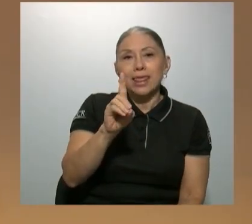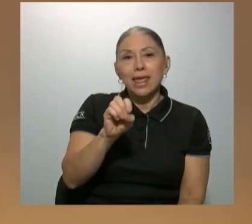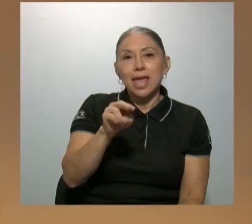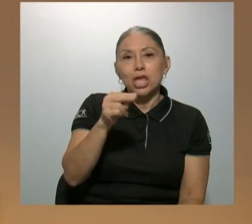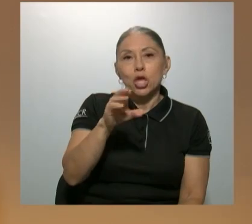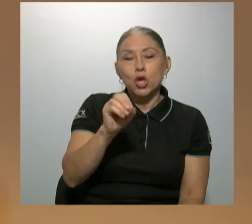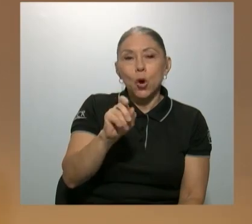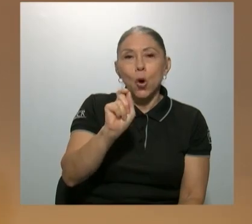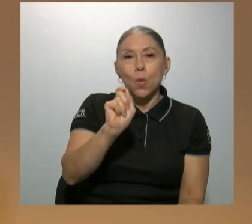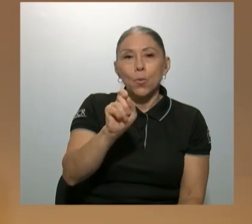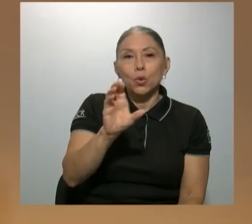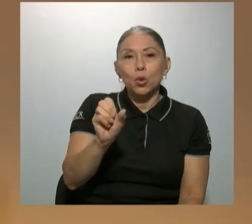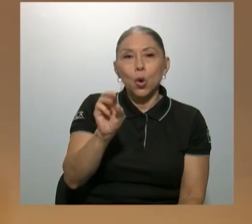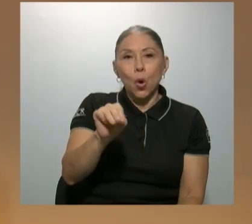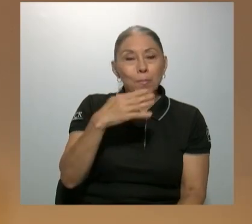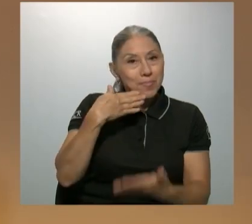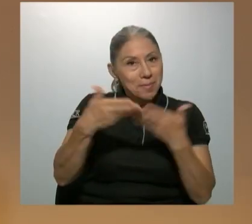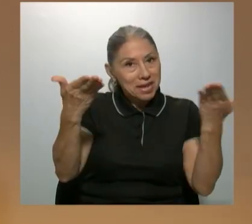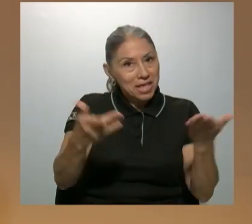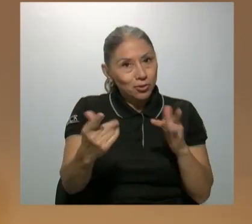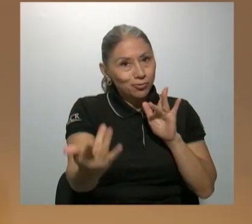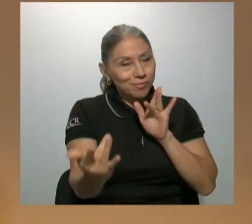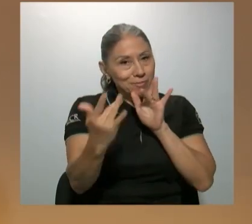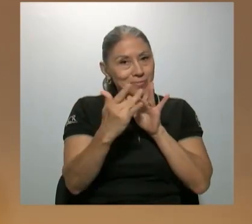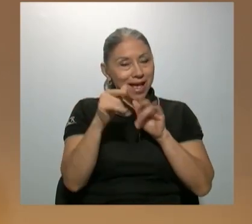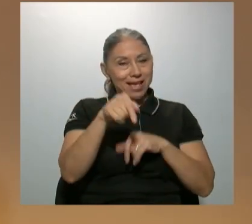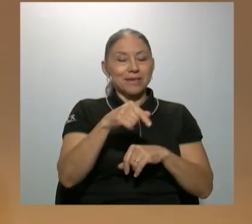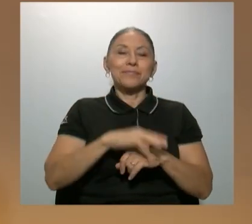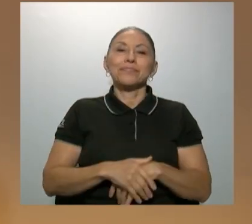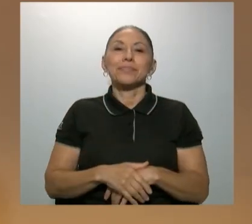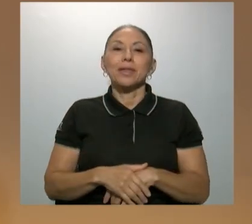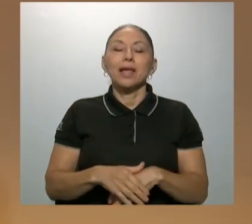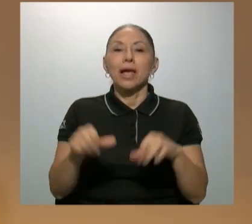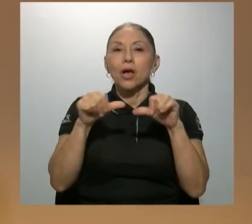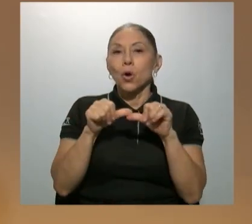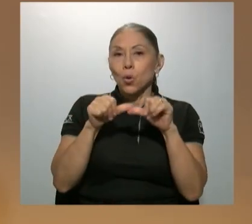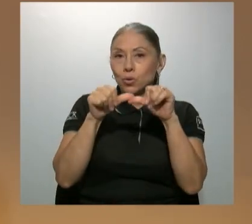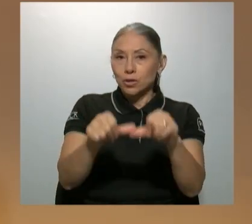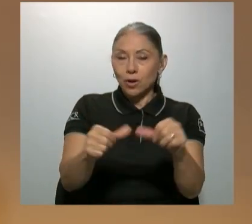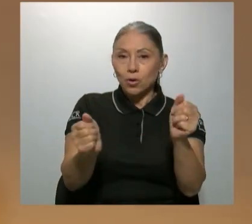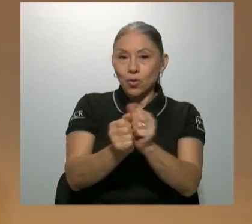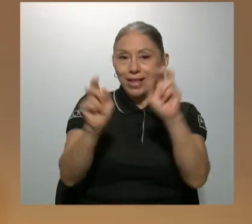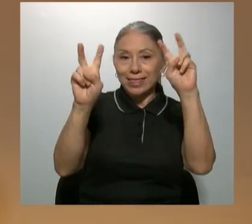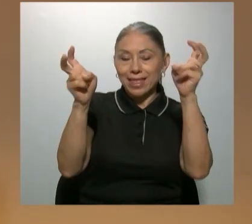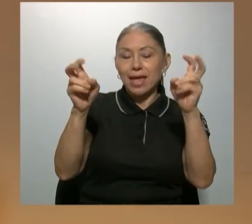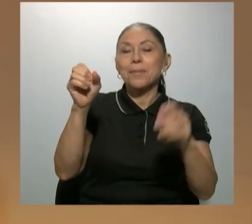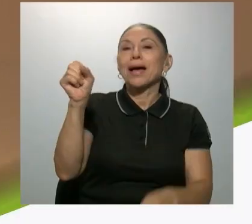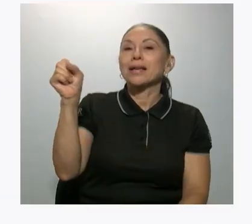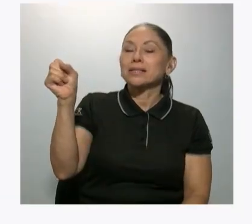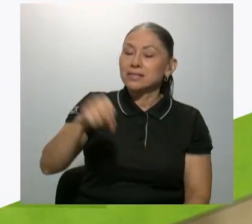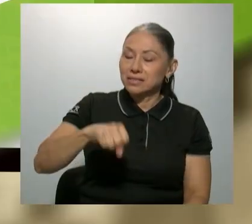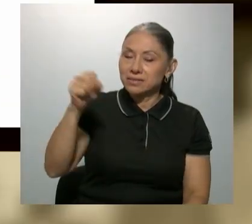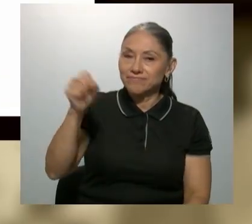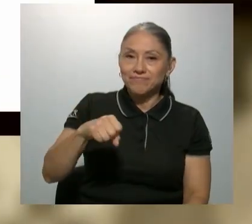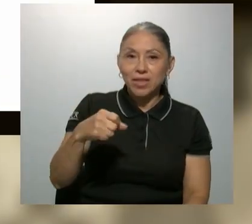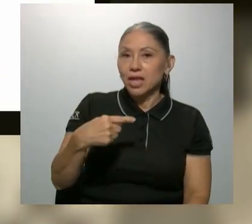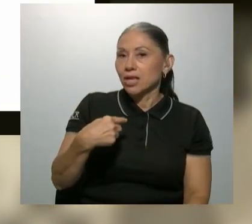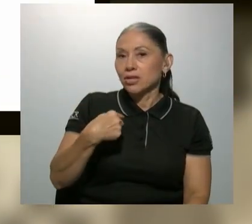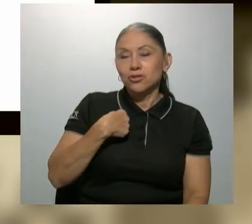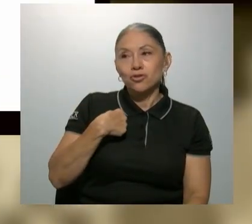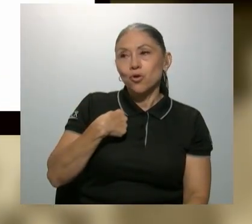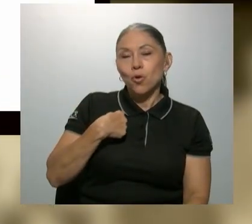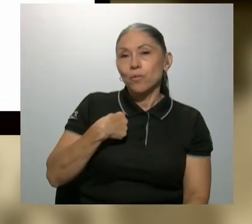se sumen ahí. Y para continuar con el tema, sí, yo no